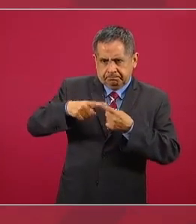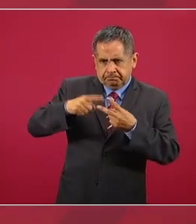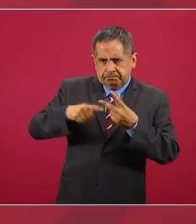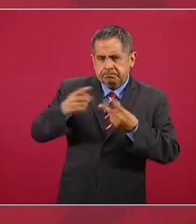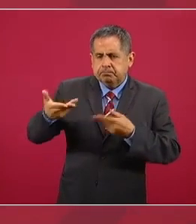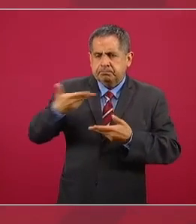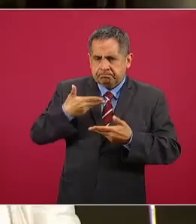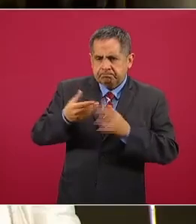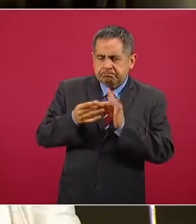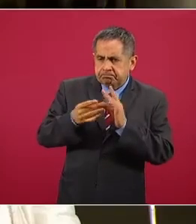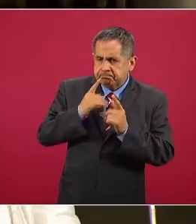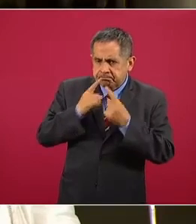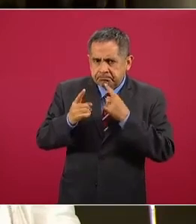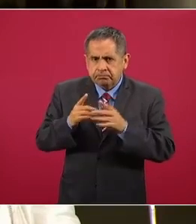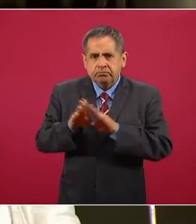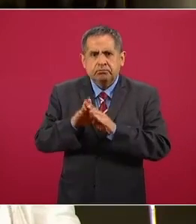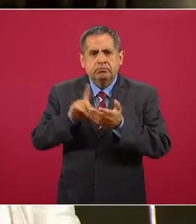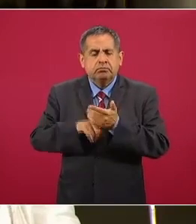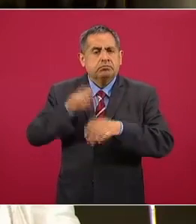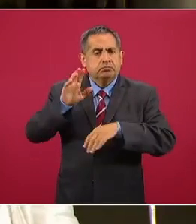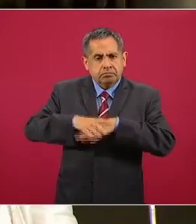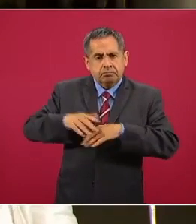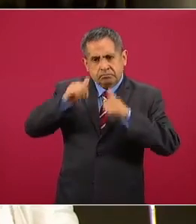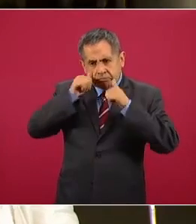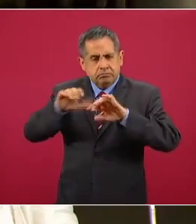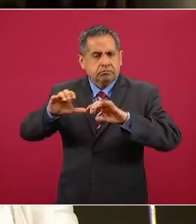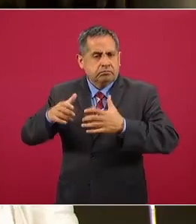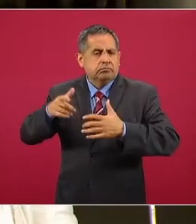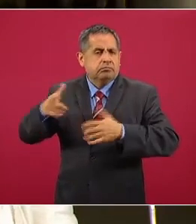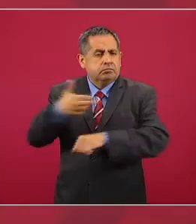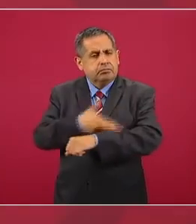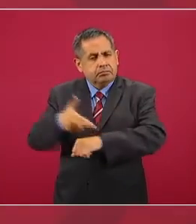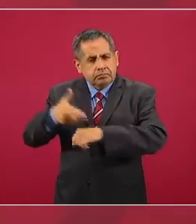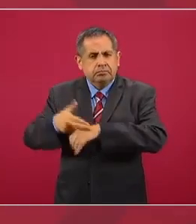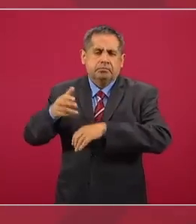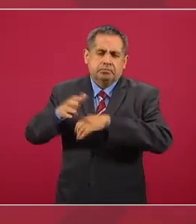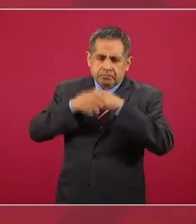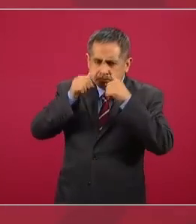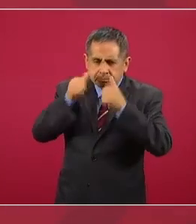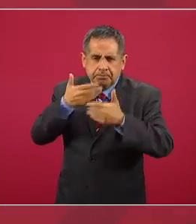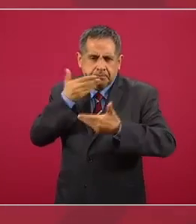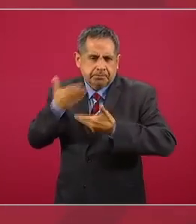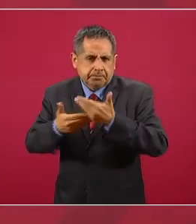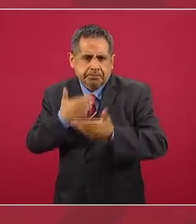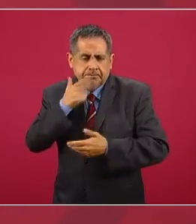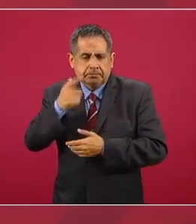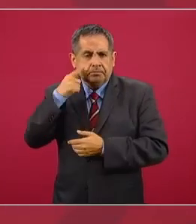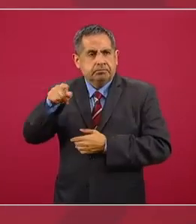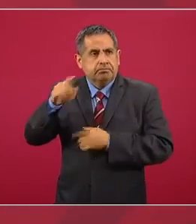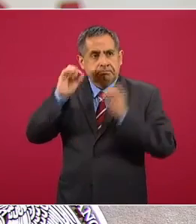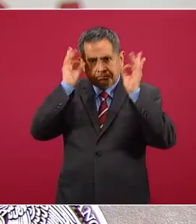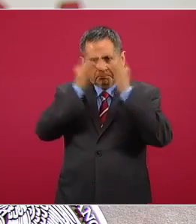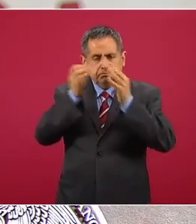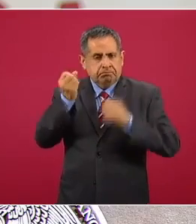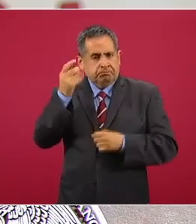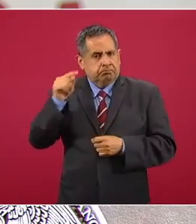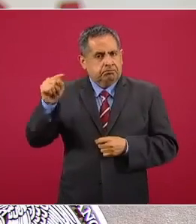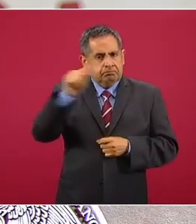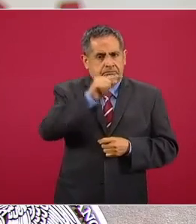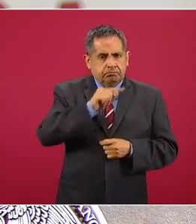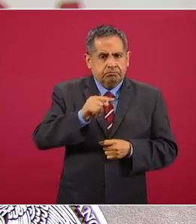tu solicitud de más apoyo, de mejor atención en los consulados,